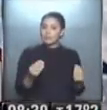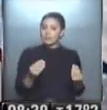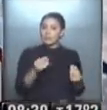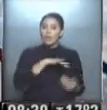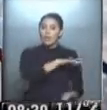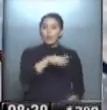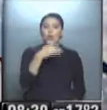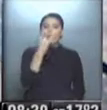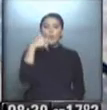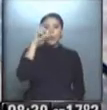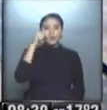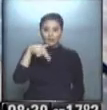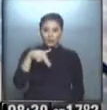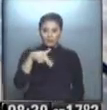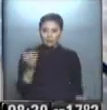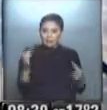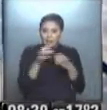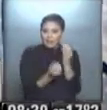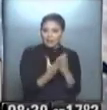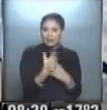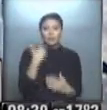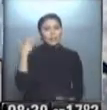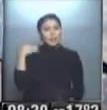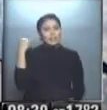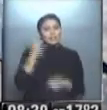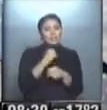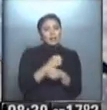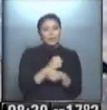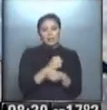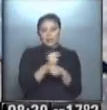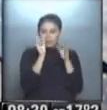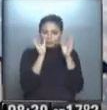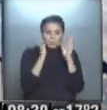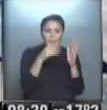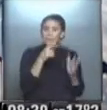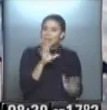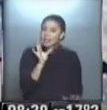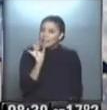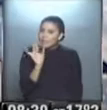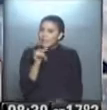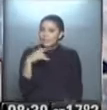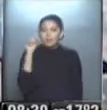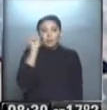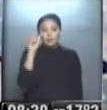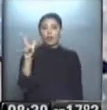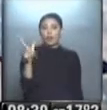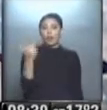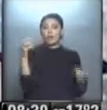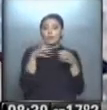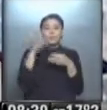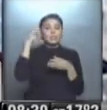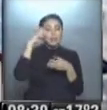del espacio UNEN. Es algo por lo cual yo venía trabajando y que me parecía que era difícil y lo logramos. Que la coalición